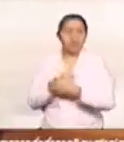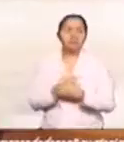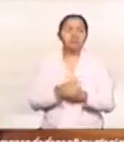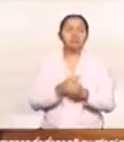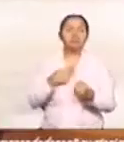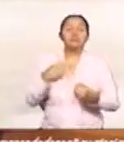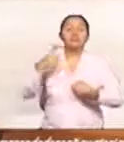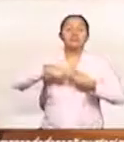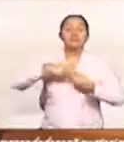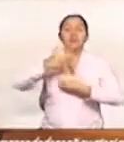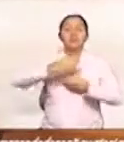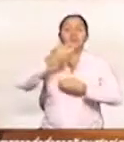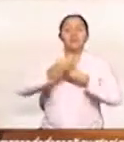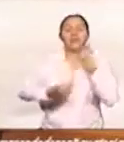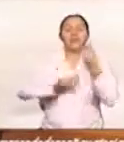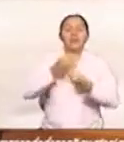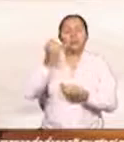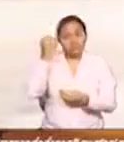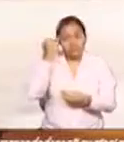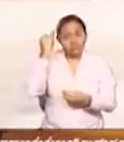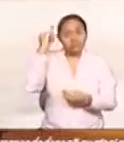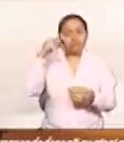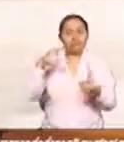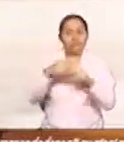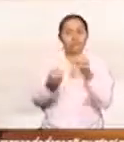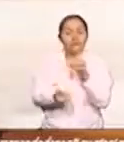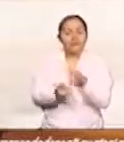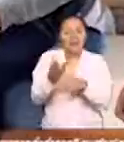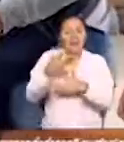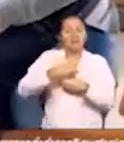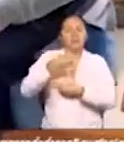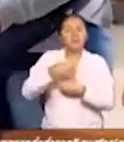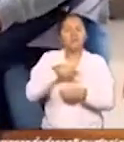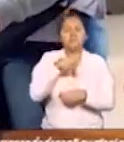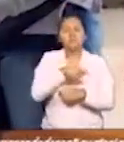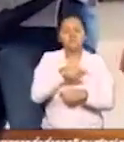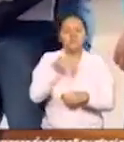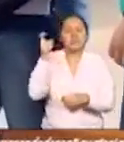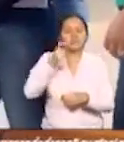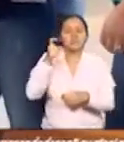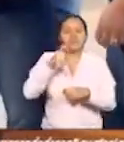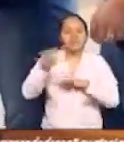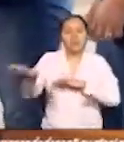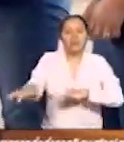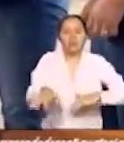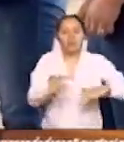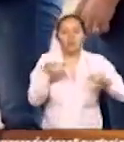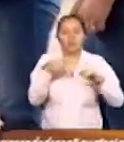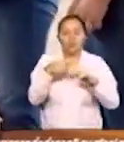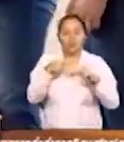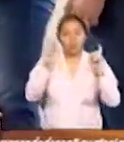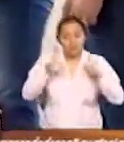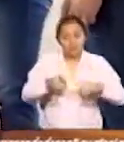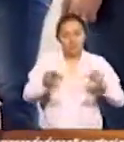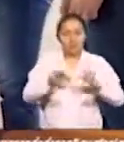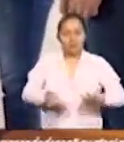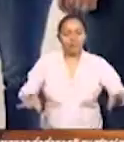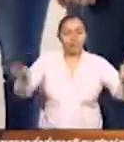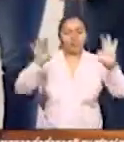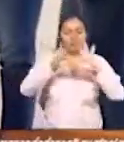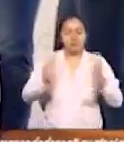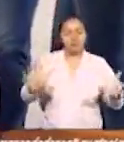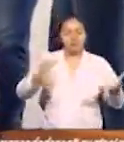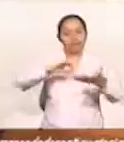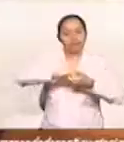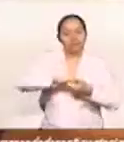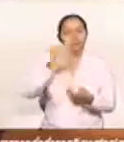como federación se crea la federación por la necesidad del agricultor. Entonces nosotros ya al estar consolidados, ya estamos cada